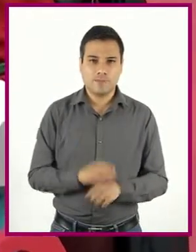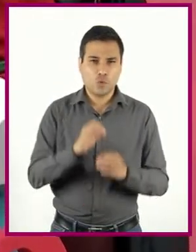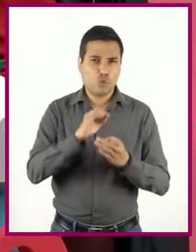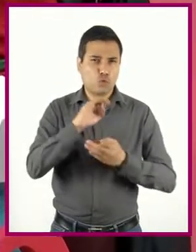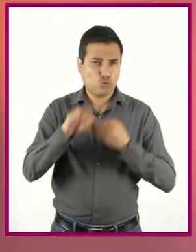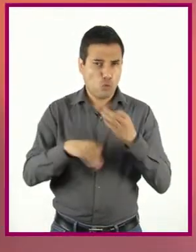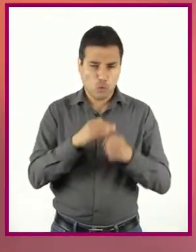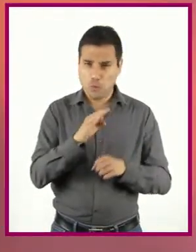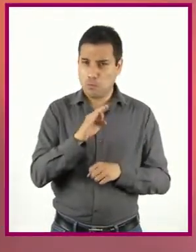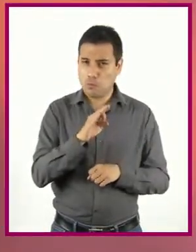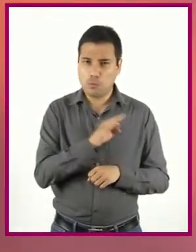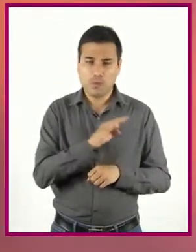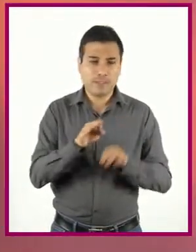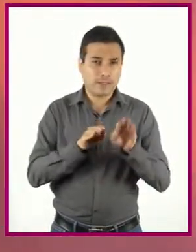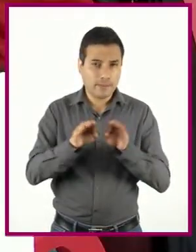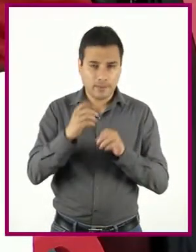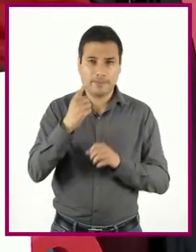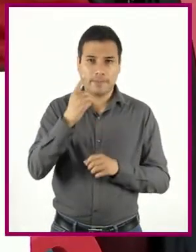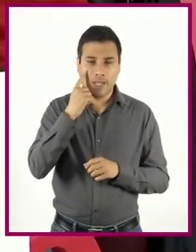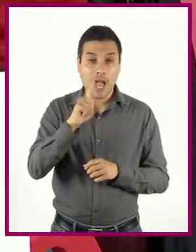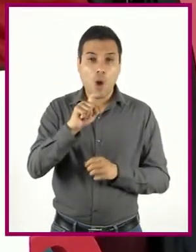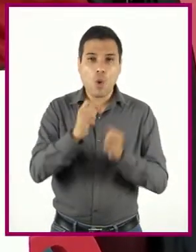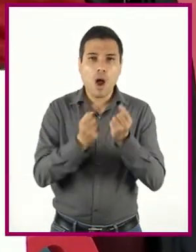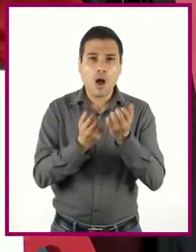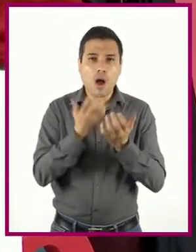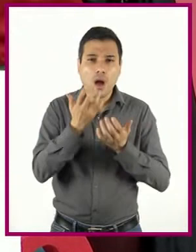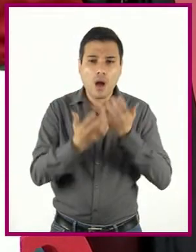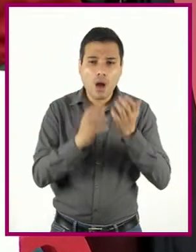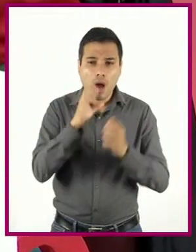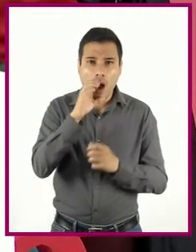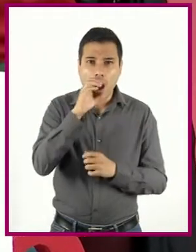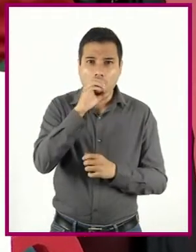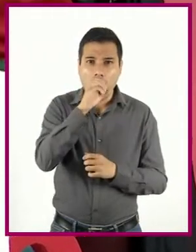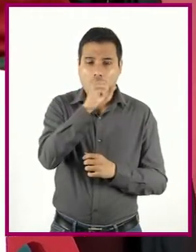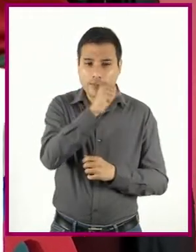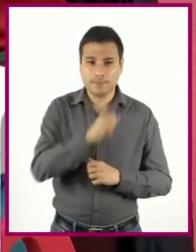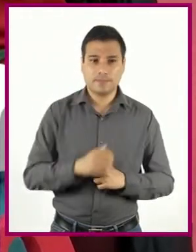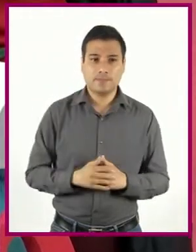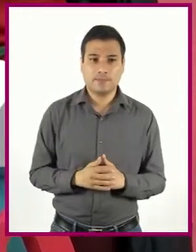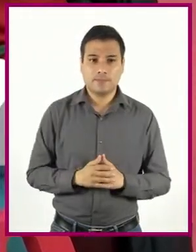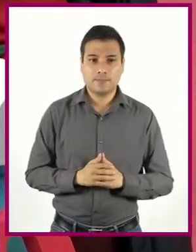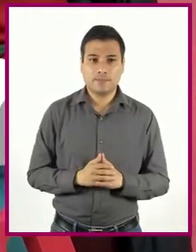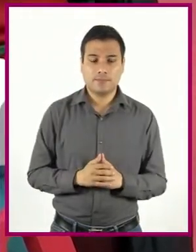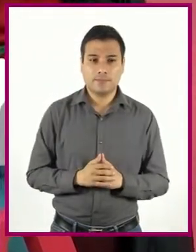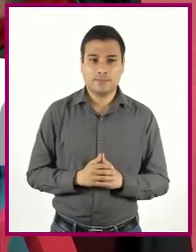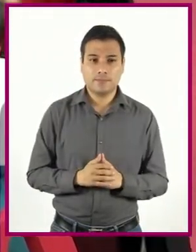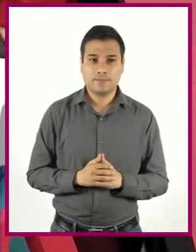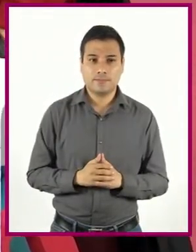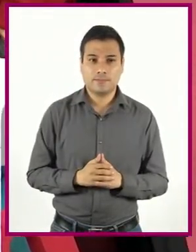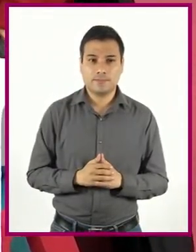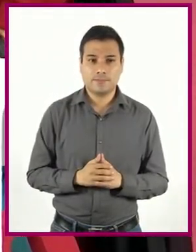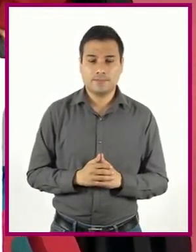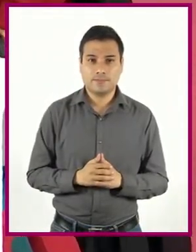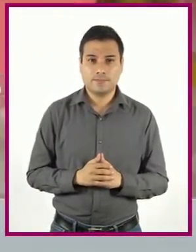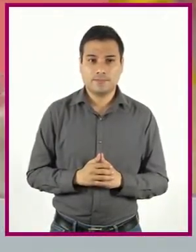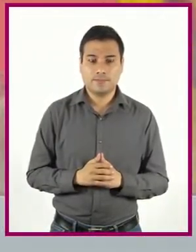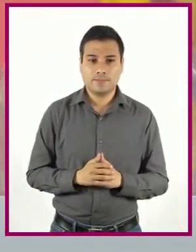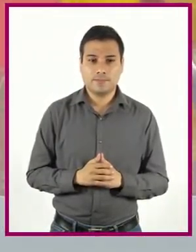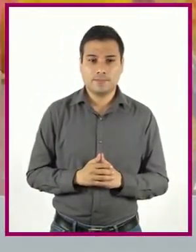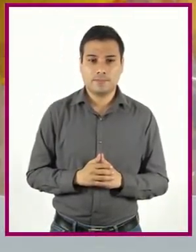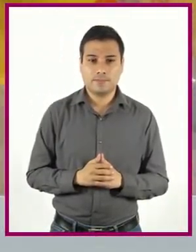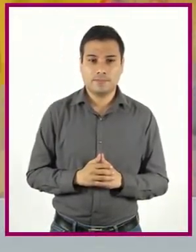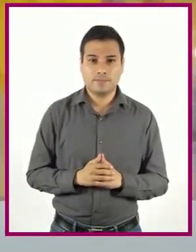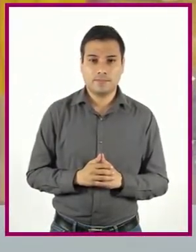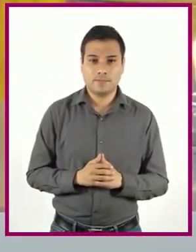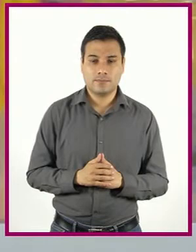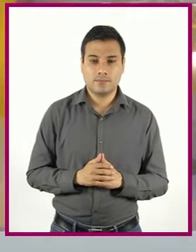¡Vas! ¡Calentemos agua! ¡Ya también la tenemos lista! Bueno. ¿A qué hierba? Ahí, ahí.